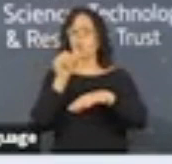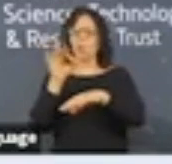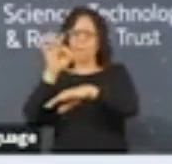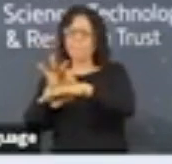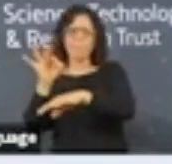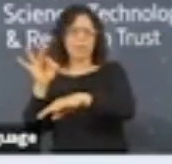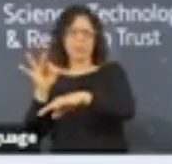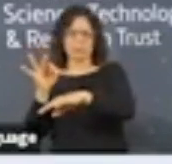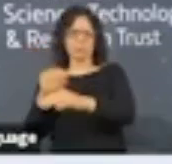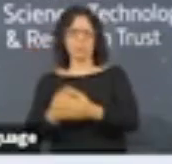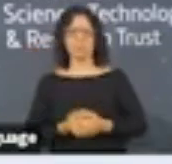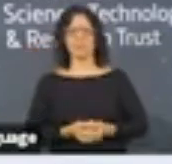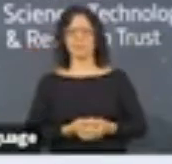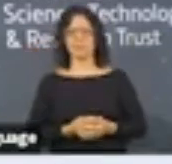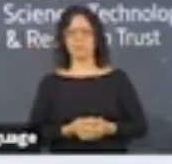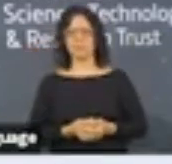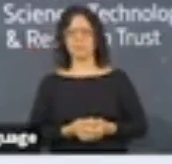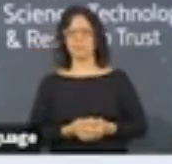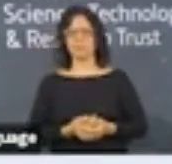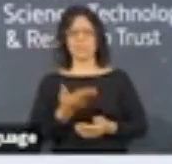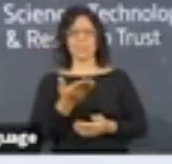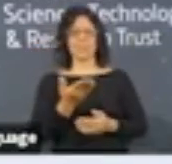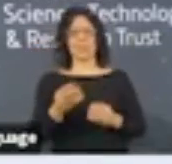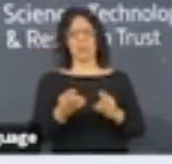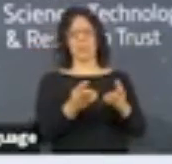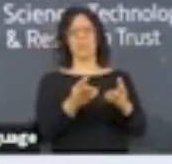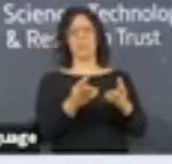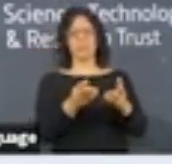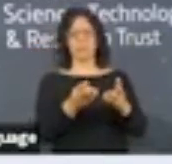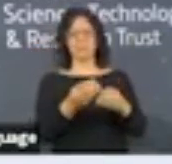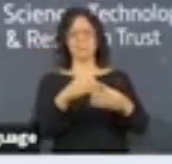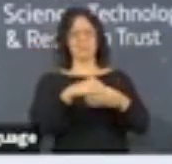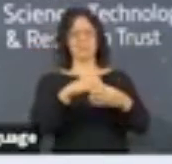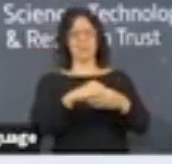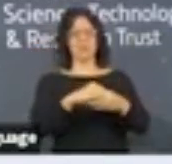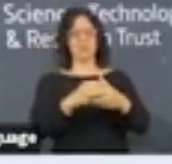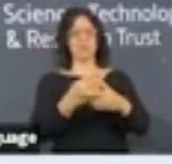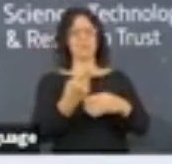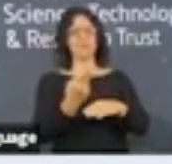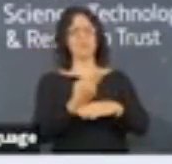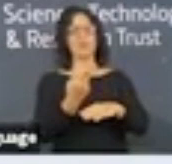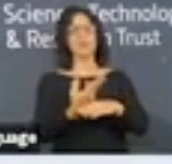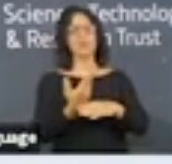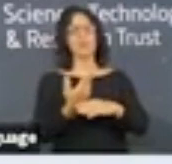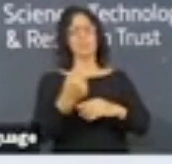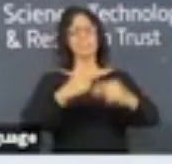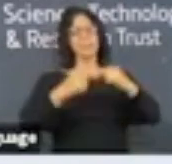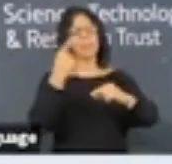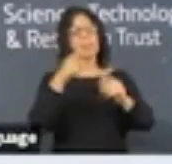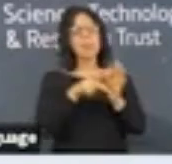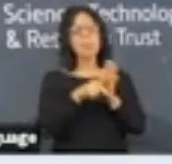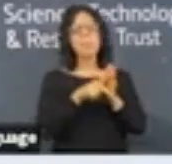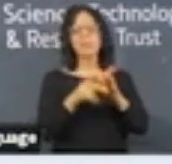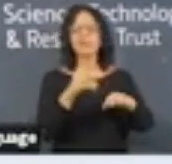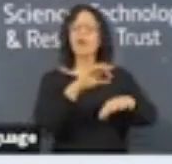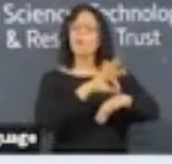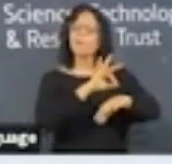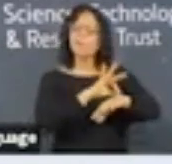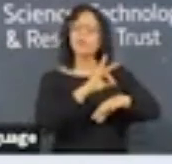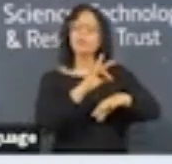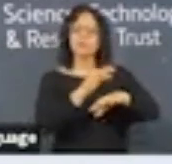Entonces, en esta estrategia se incluyen el uso de insecticidas, sobre todo